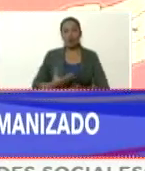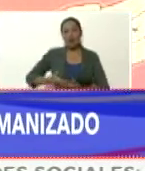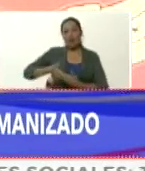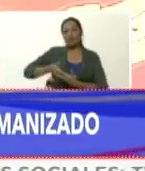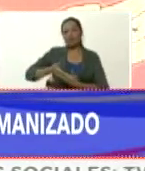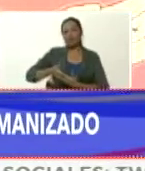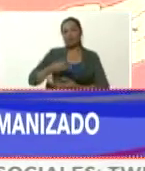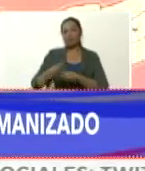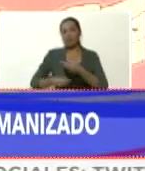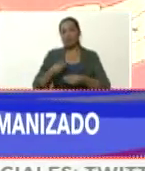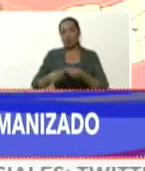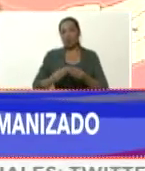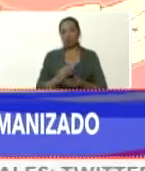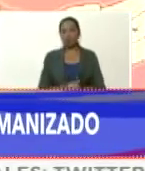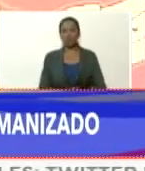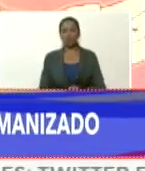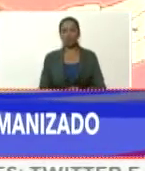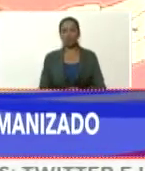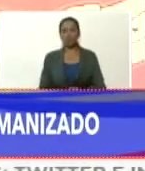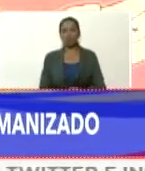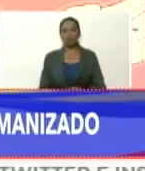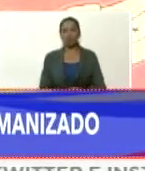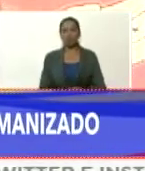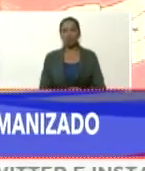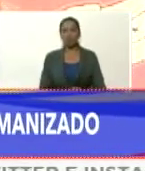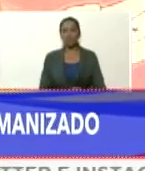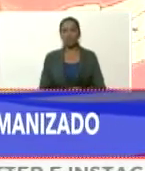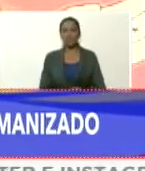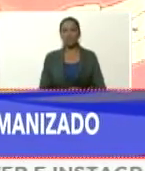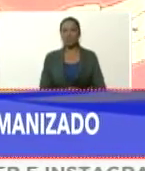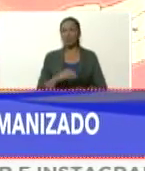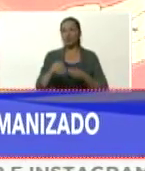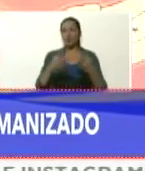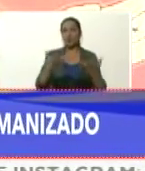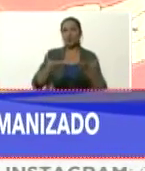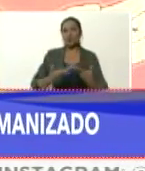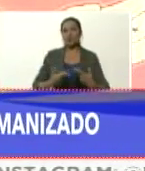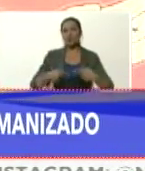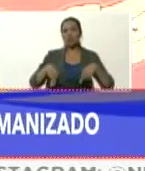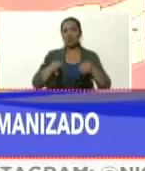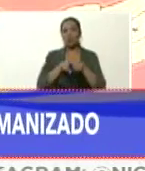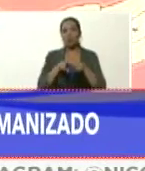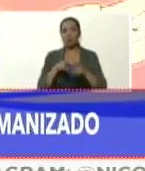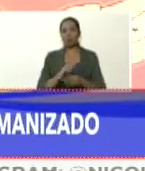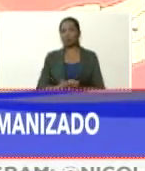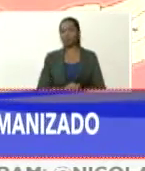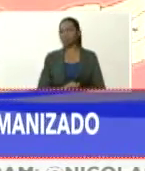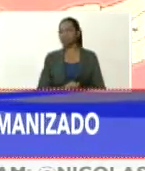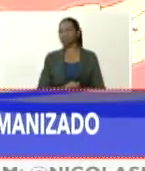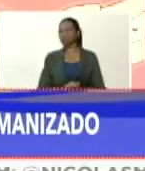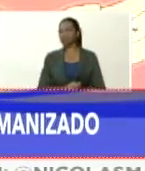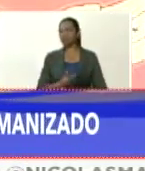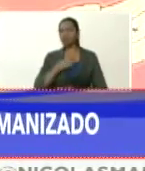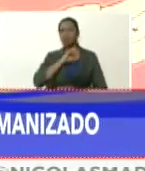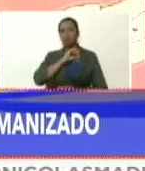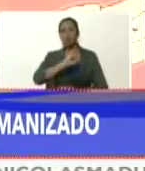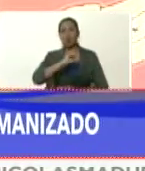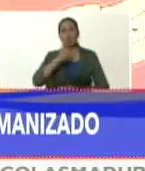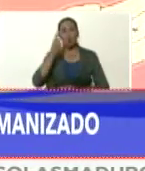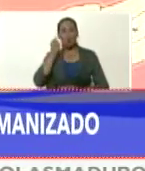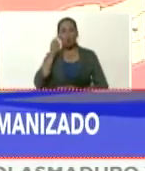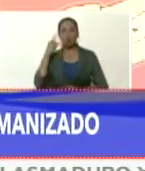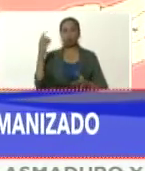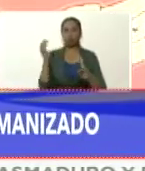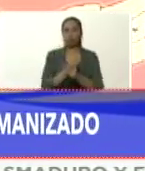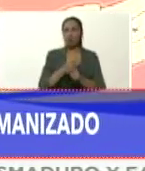materna? Y luego, ¿qué debo recibir? ¿Qué recibo? Si soy una mujer, como ha sucedido, me he